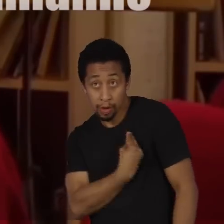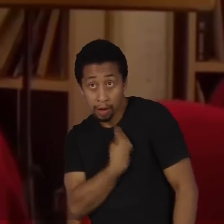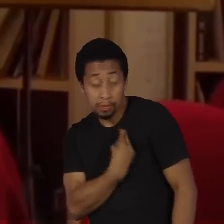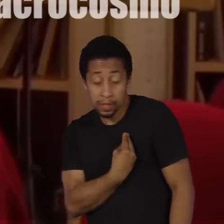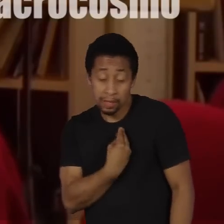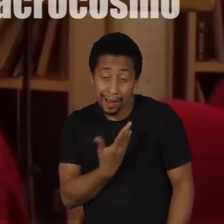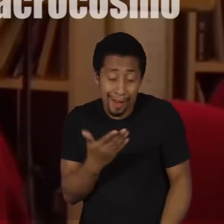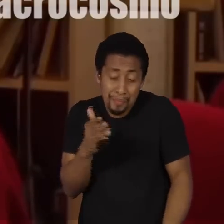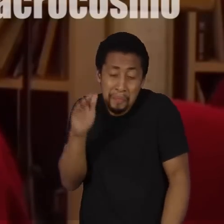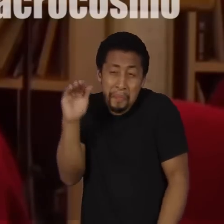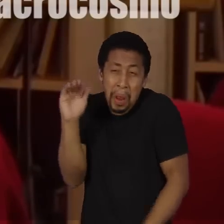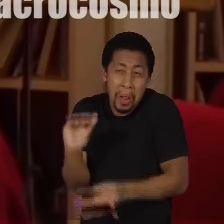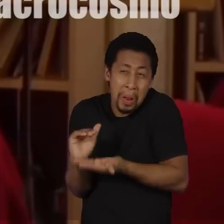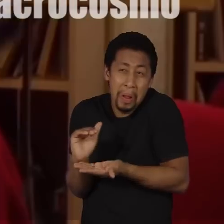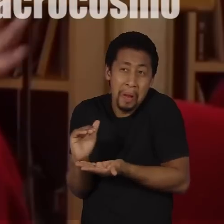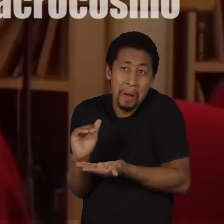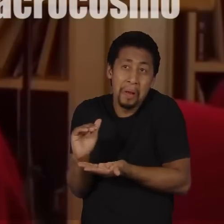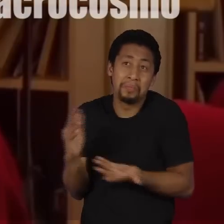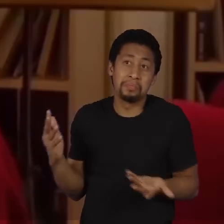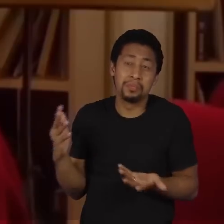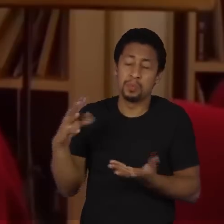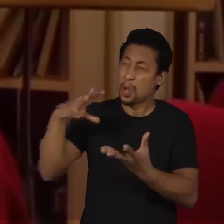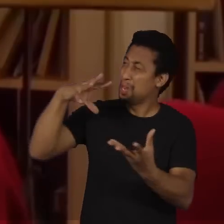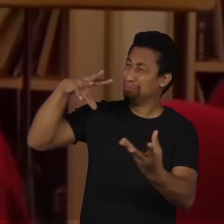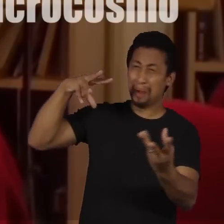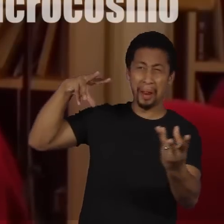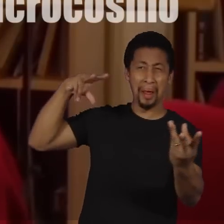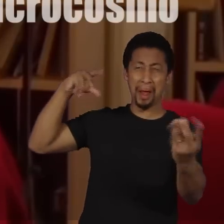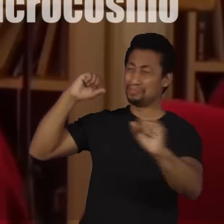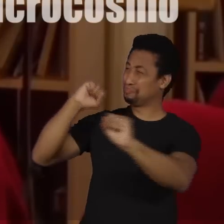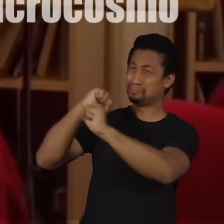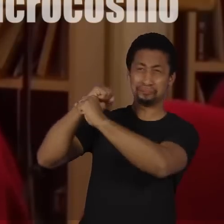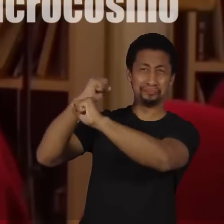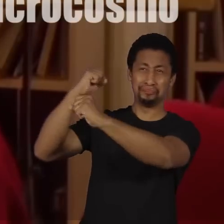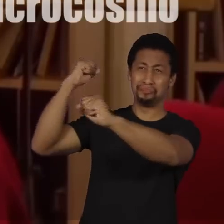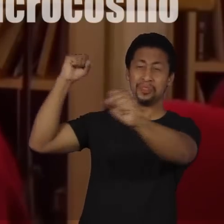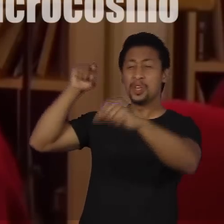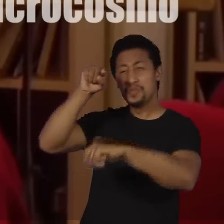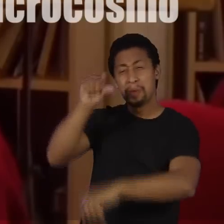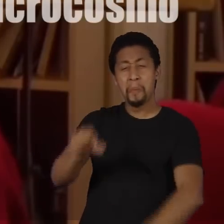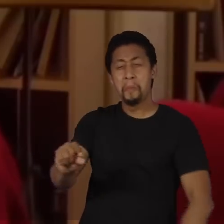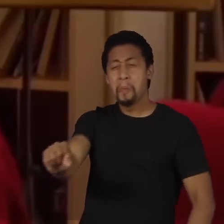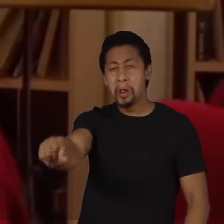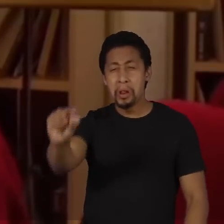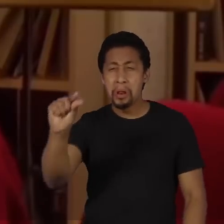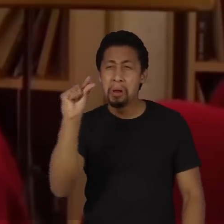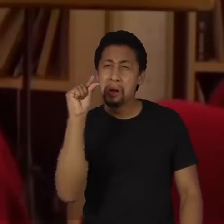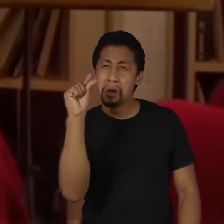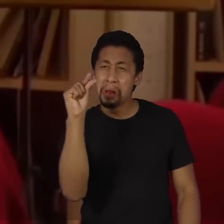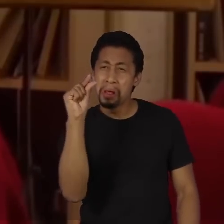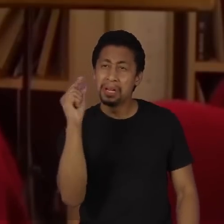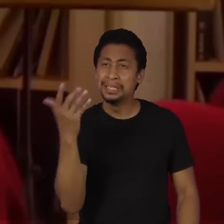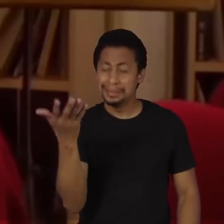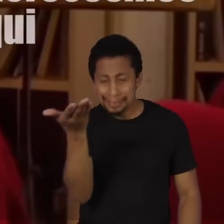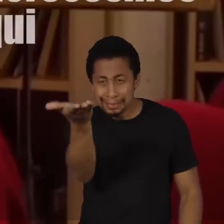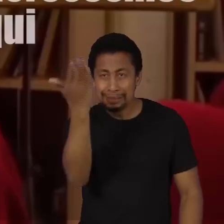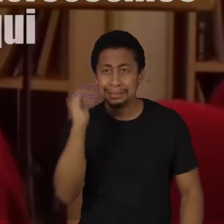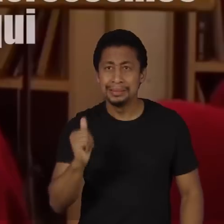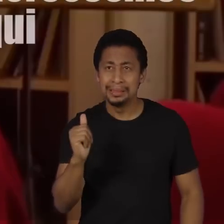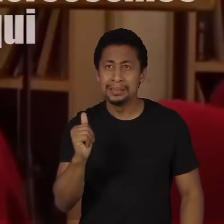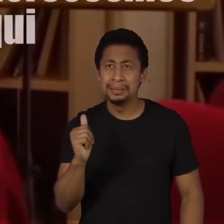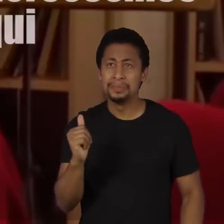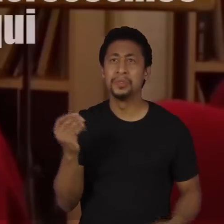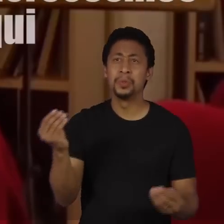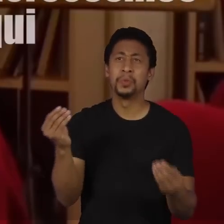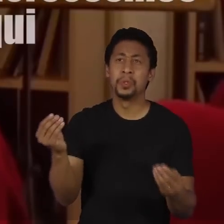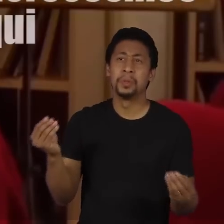tamaño. Eres un gigante del macrocosmo y eres un átomo del microcosmos. Ahí estás. Estamos llenos